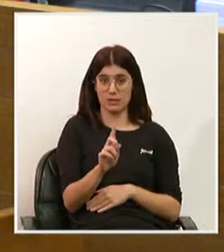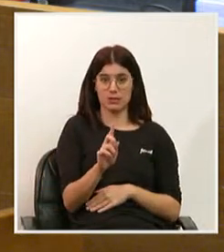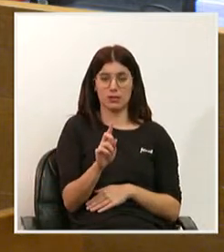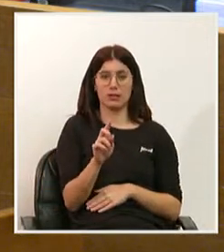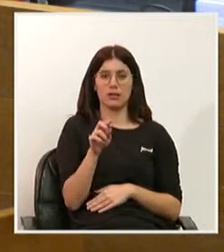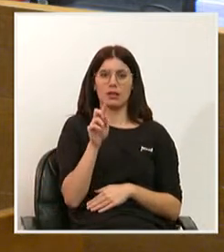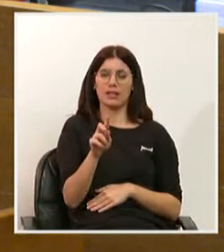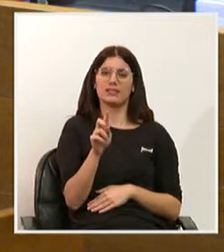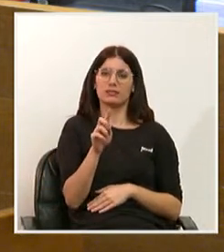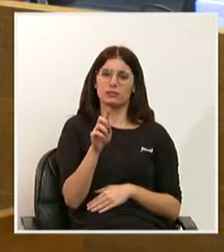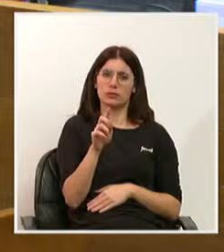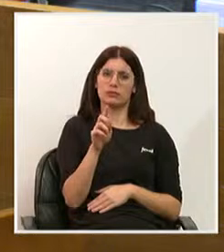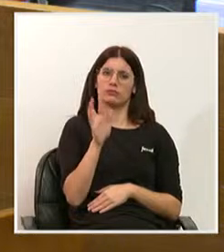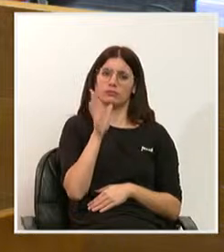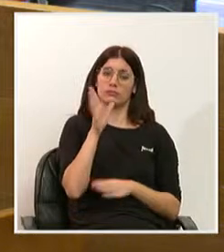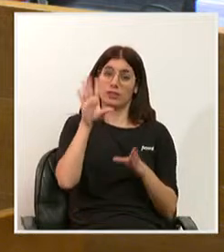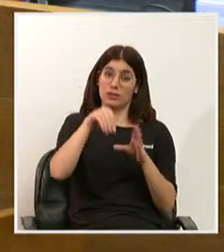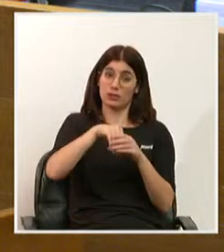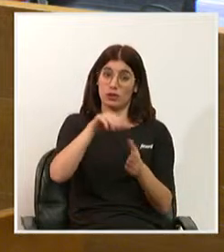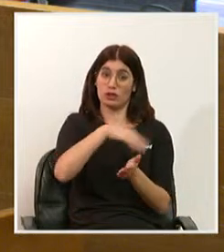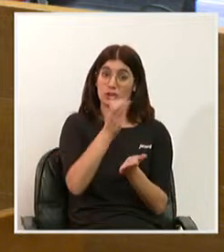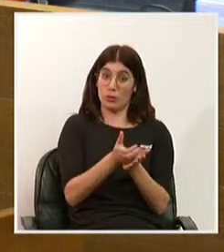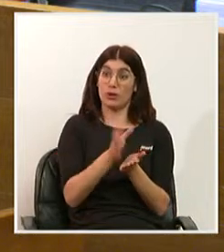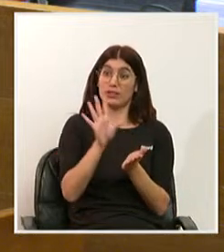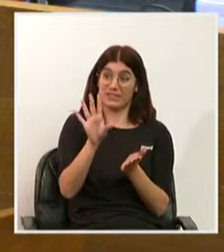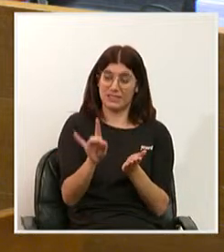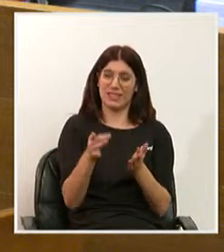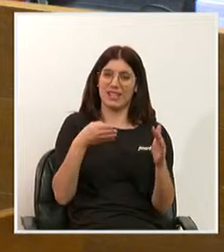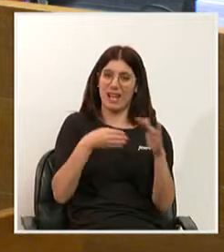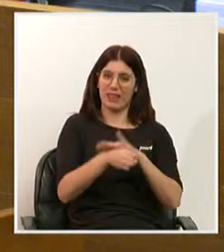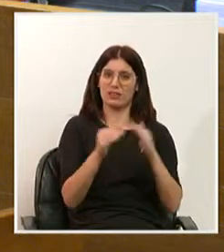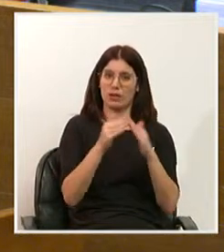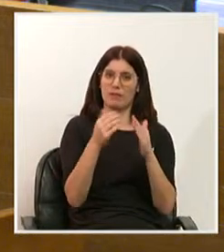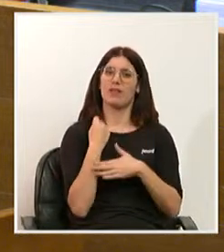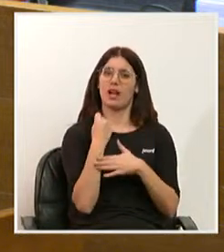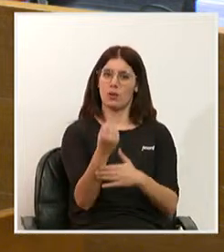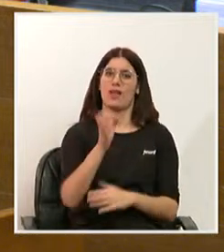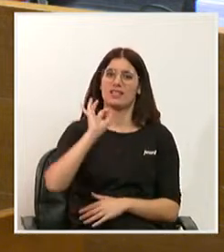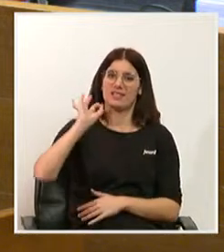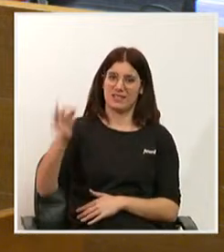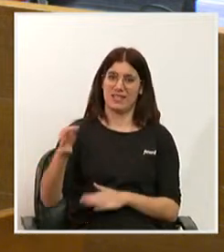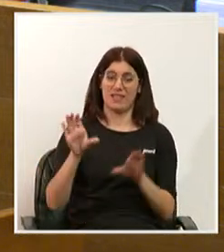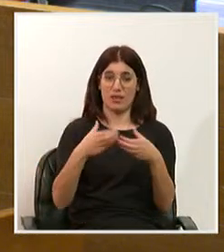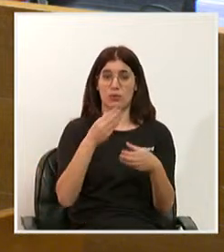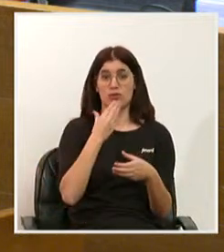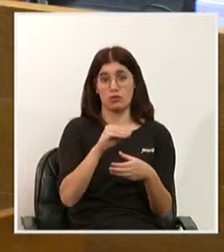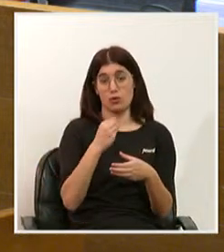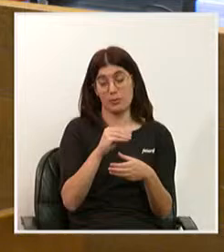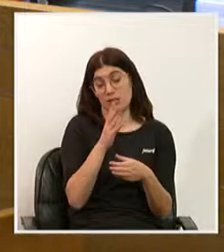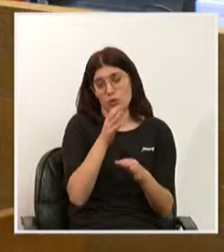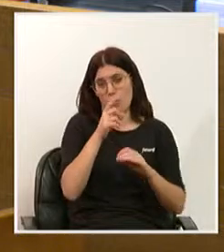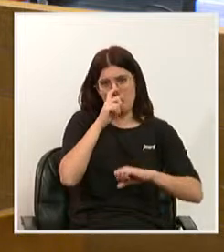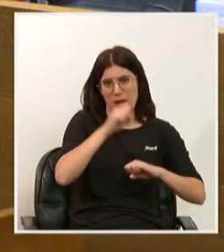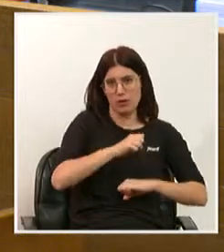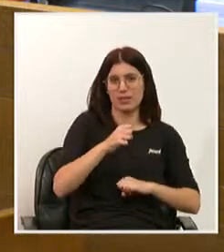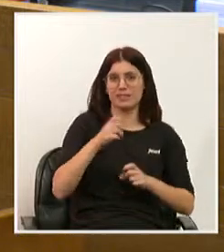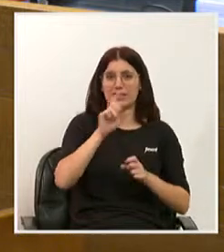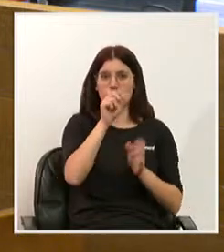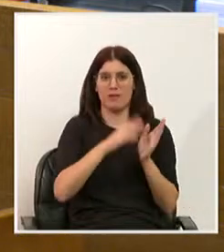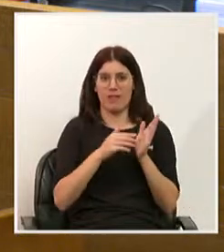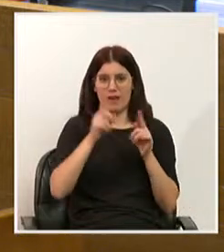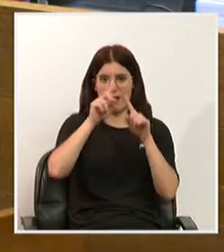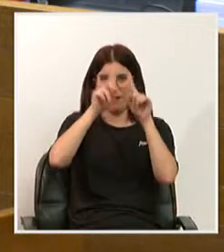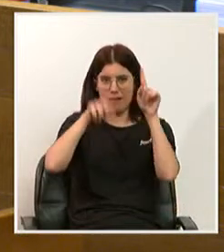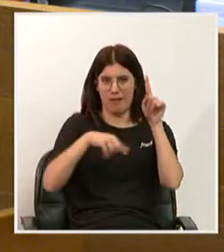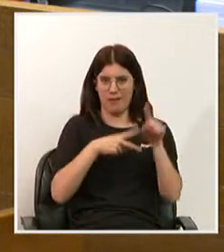la Constitución y y que ayudan al acceso a la vivienda de nuestros jóvenes y denotan jóvenes en toda la comunidad valenciana